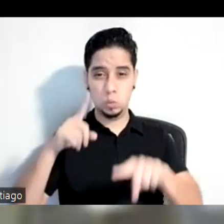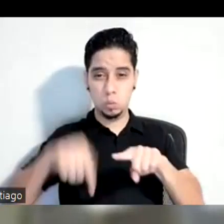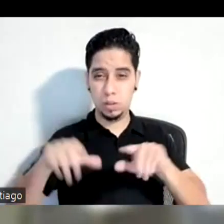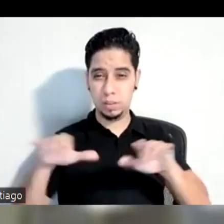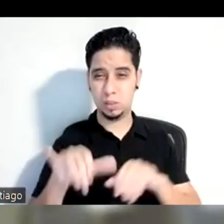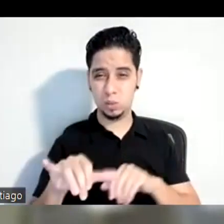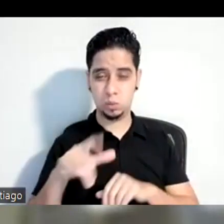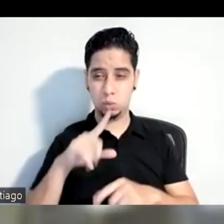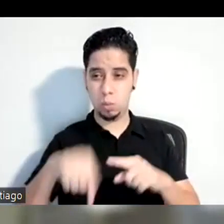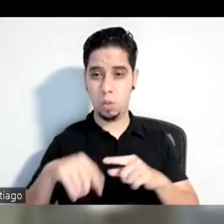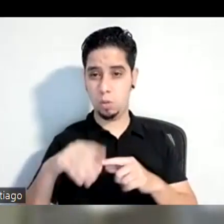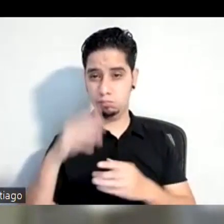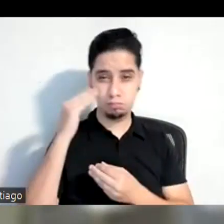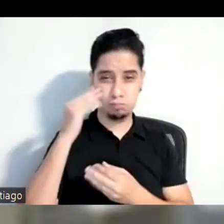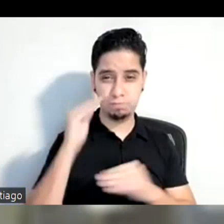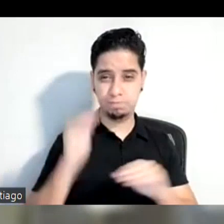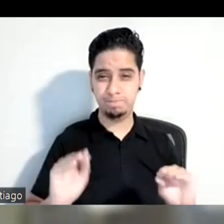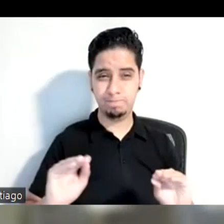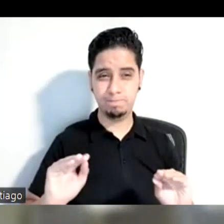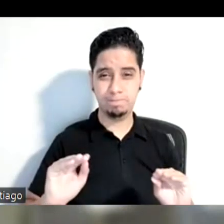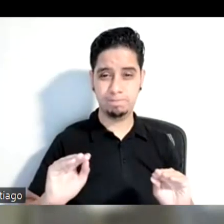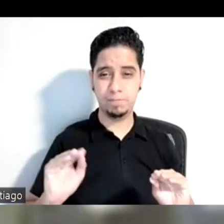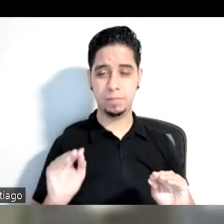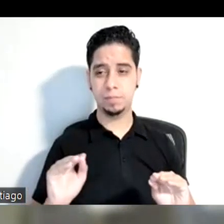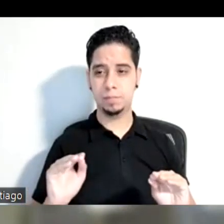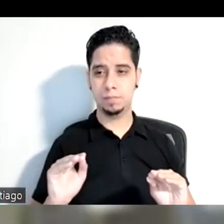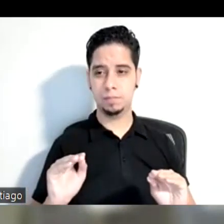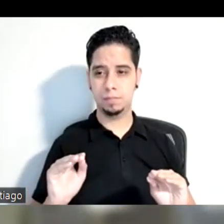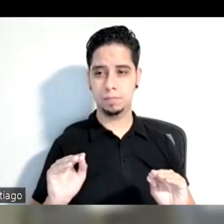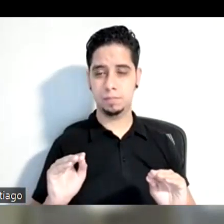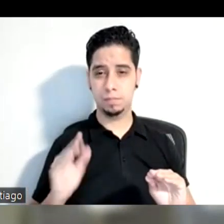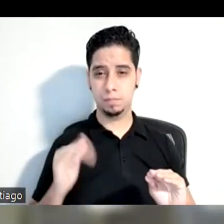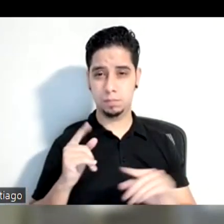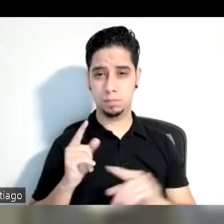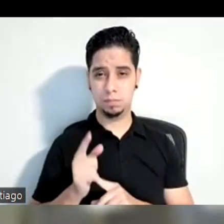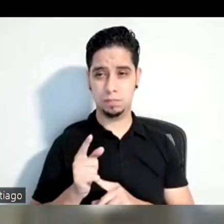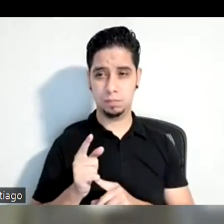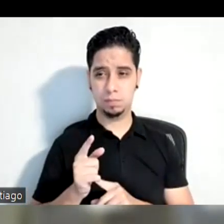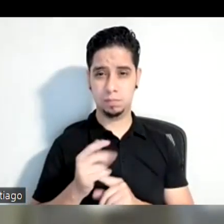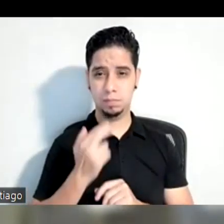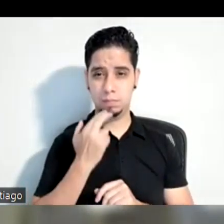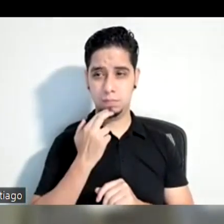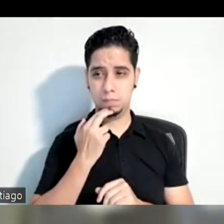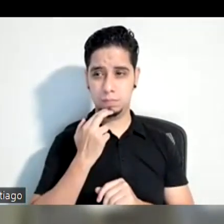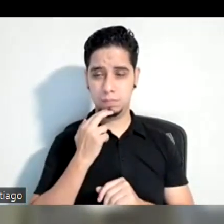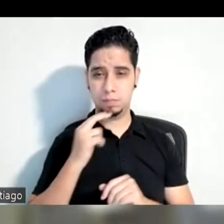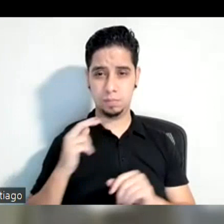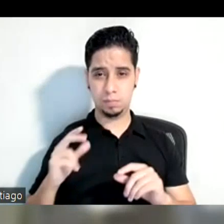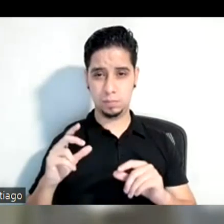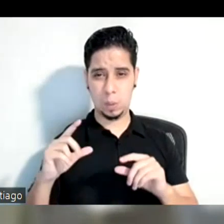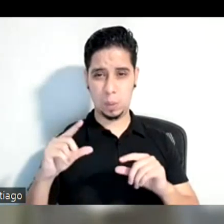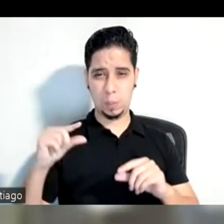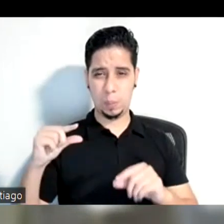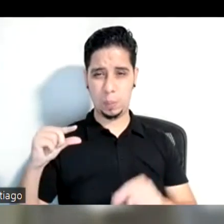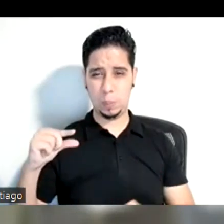dar ninguna información. ¡Ah, oh, wow! Espérame un segundito porque se me está acabando la batería. Yo pensaba que la había enchufado.